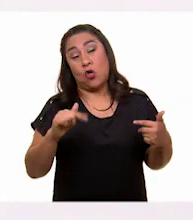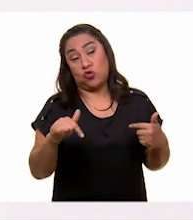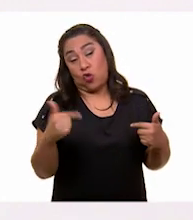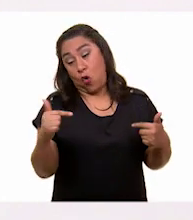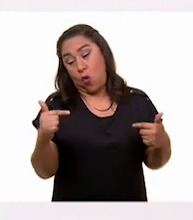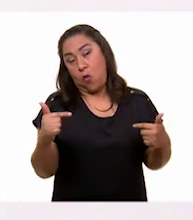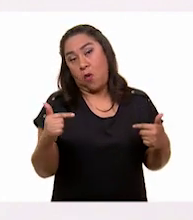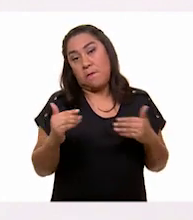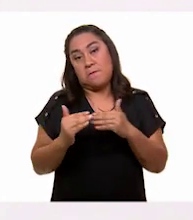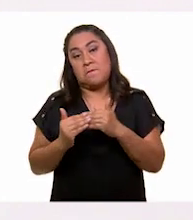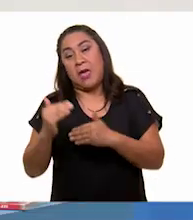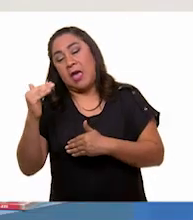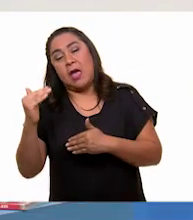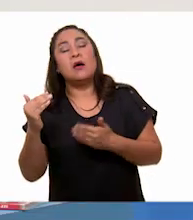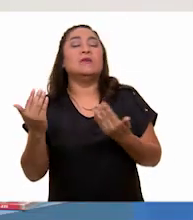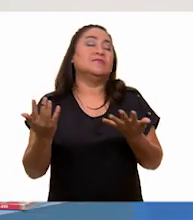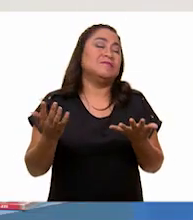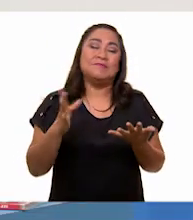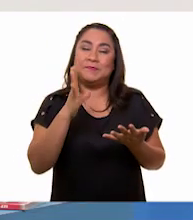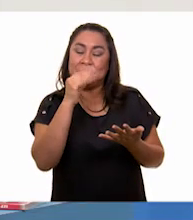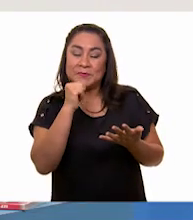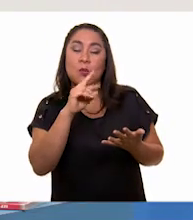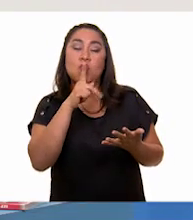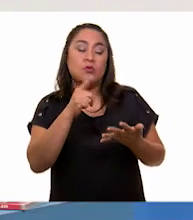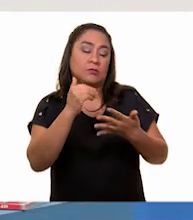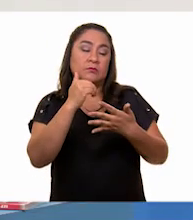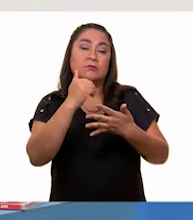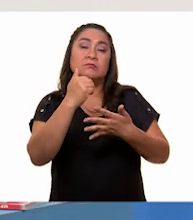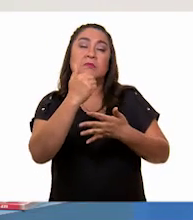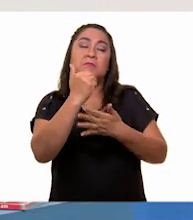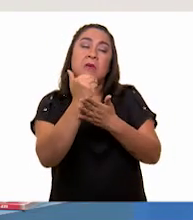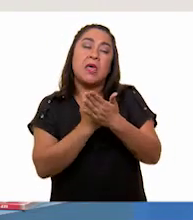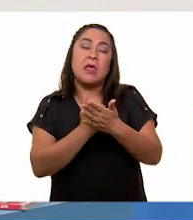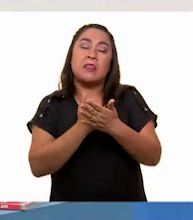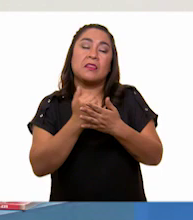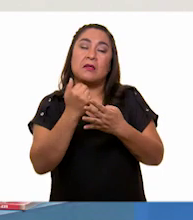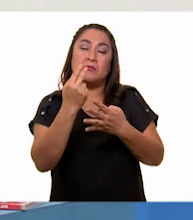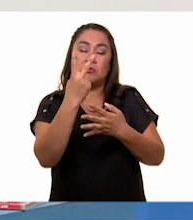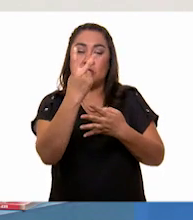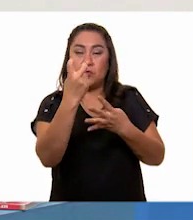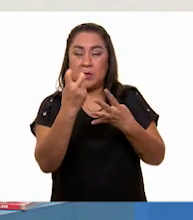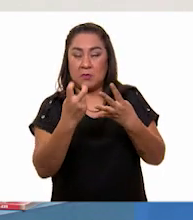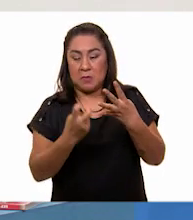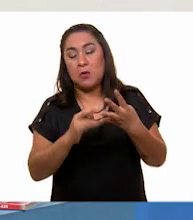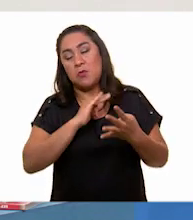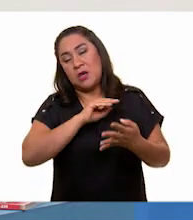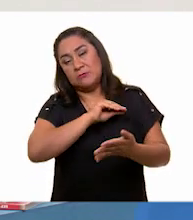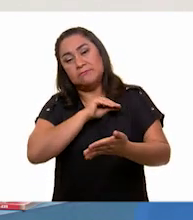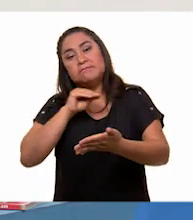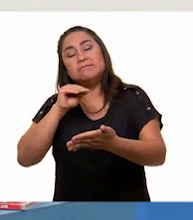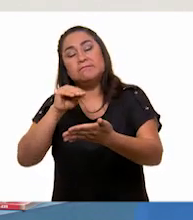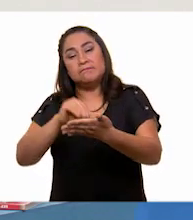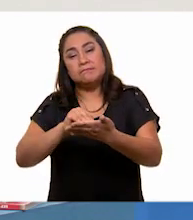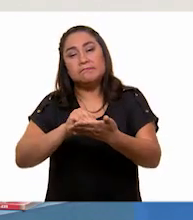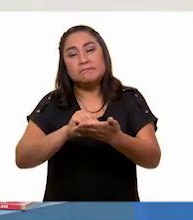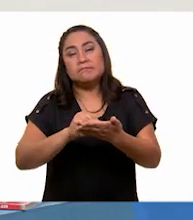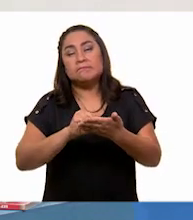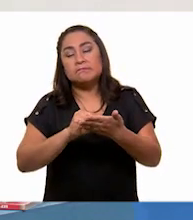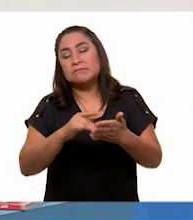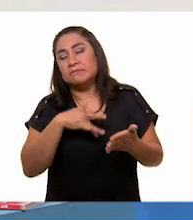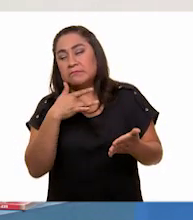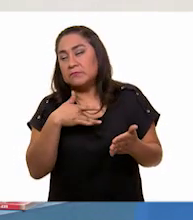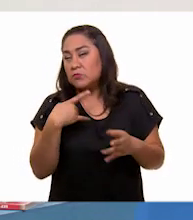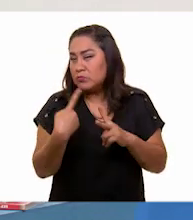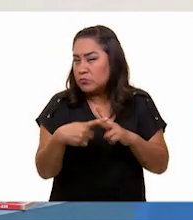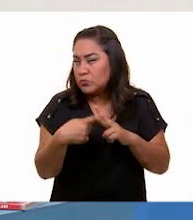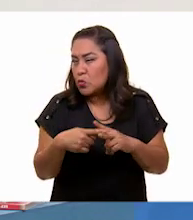pasó. Así que el costo de cada jabón es menor de 3 pesos y por tanto podemos establecer como una